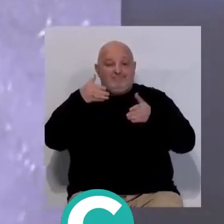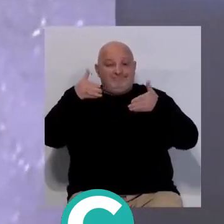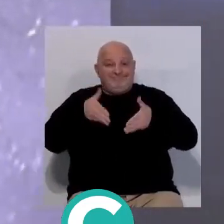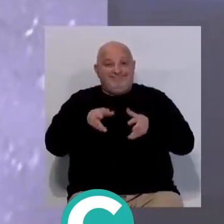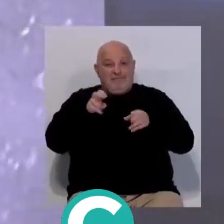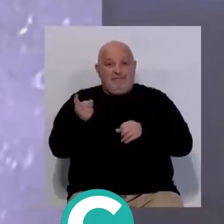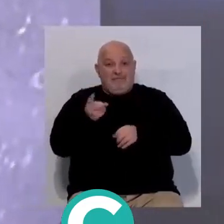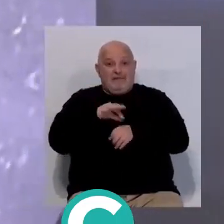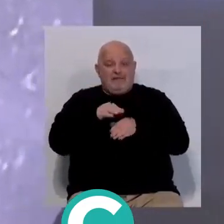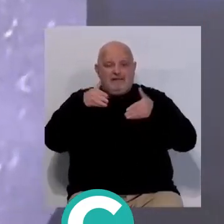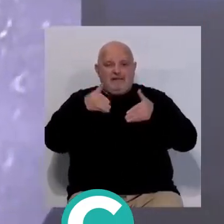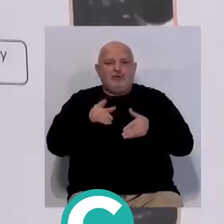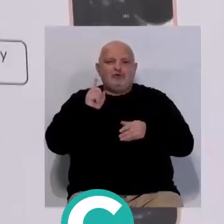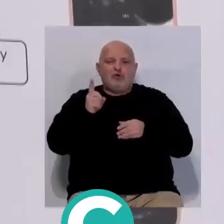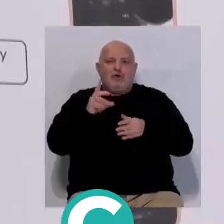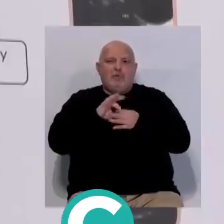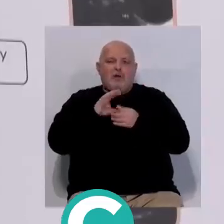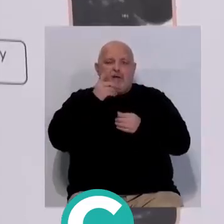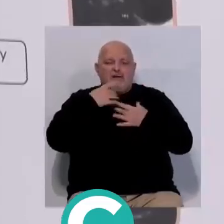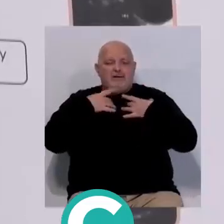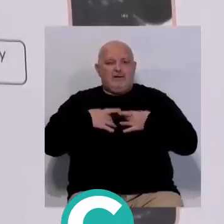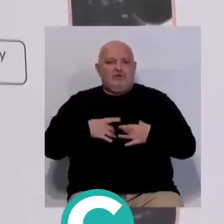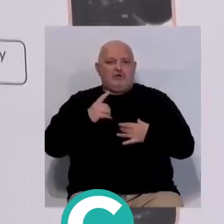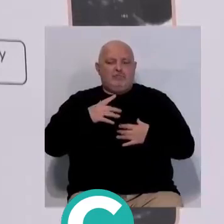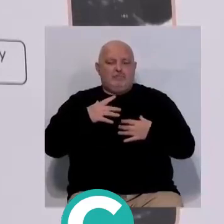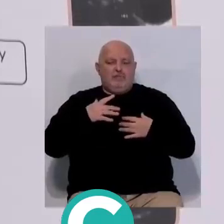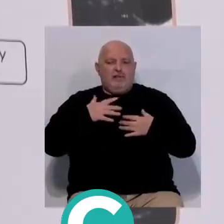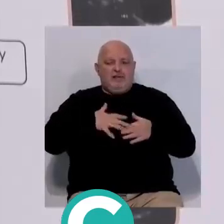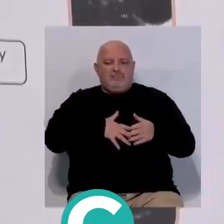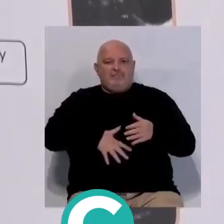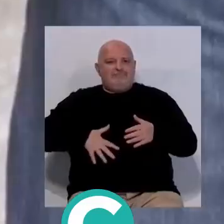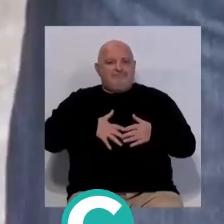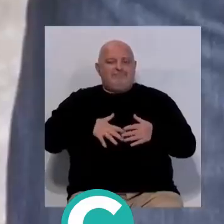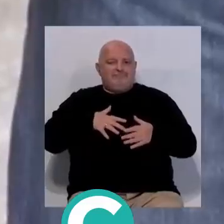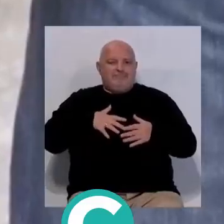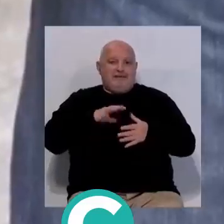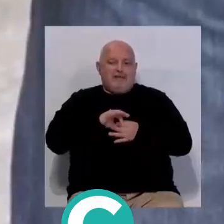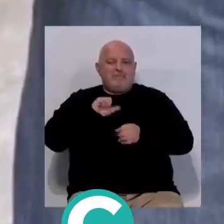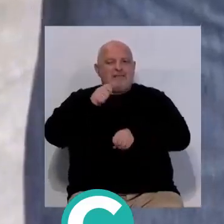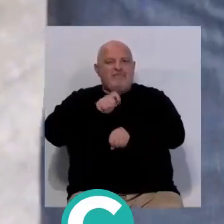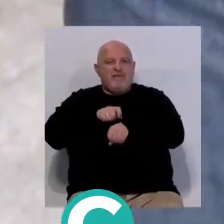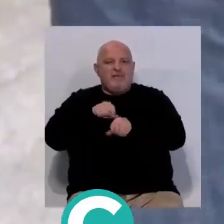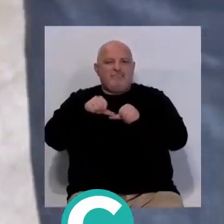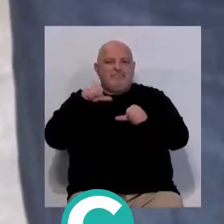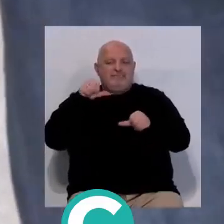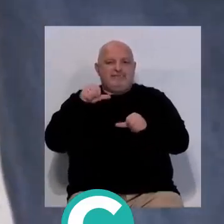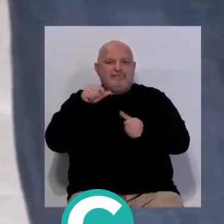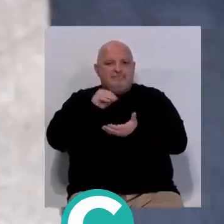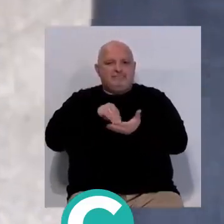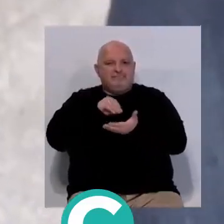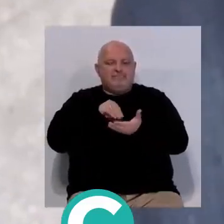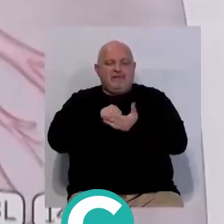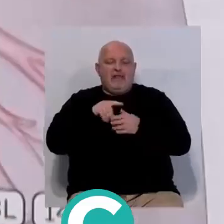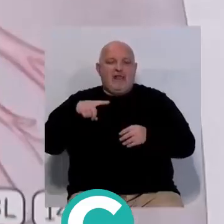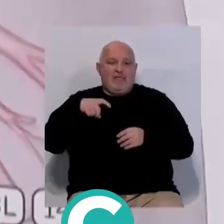estos facultativos está delimitado por la pared torácica y el diafragma. Las enfermedades más frecuentemente tratadas son